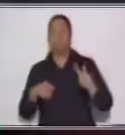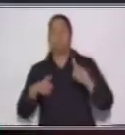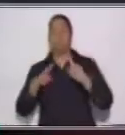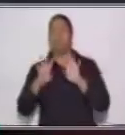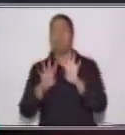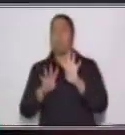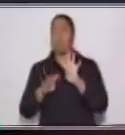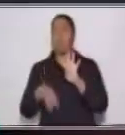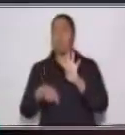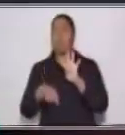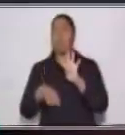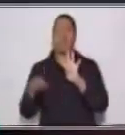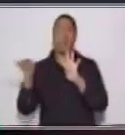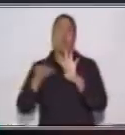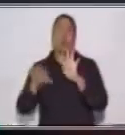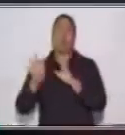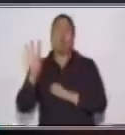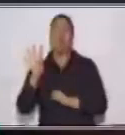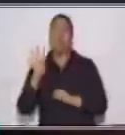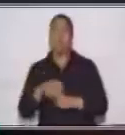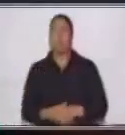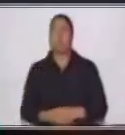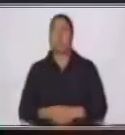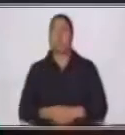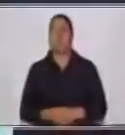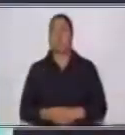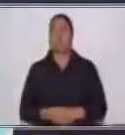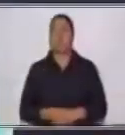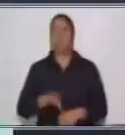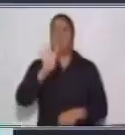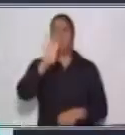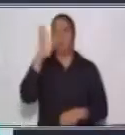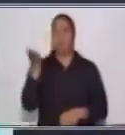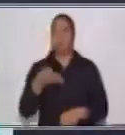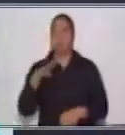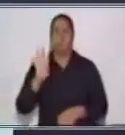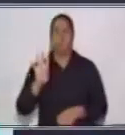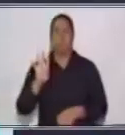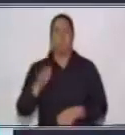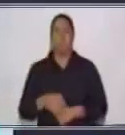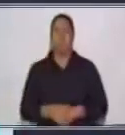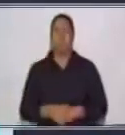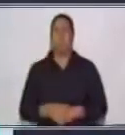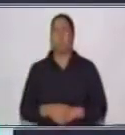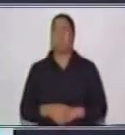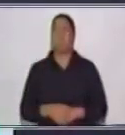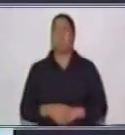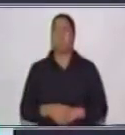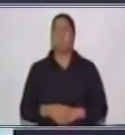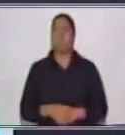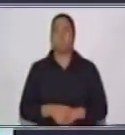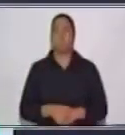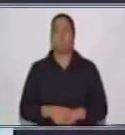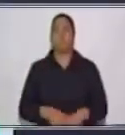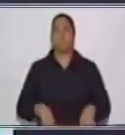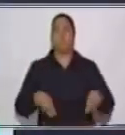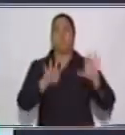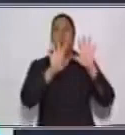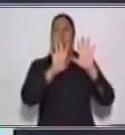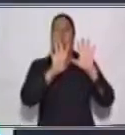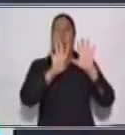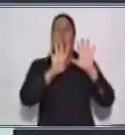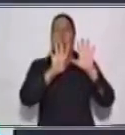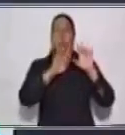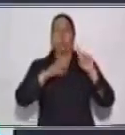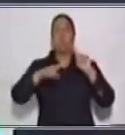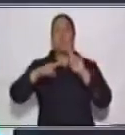4. Entonces tengo 8 por el recíproco de 4, que es un